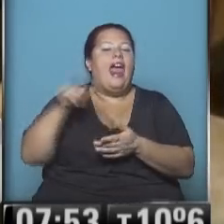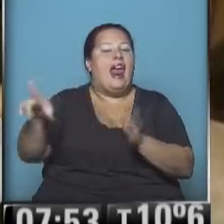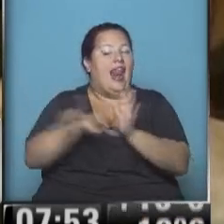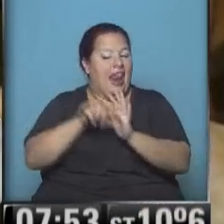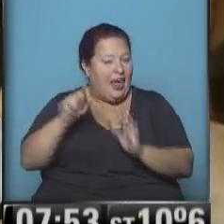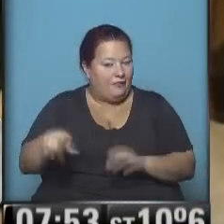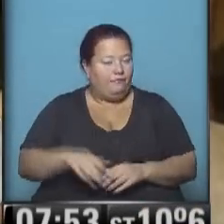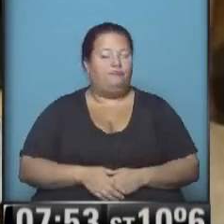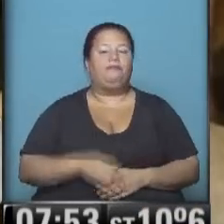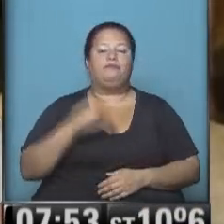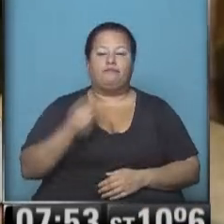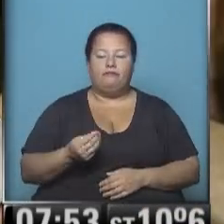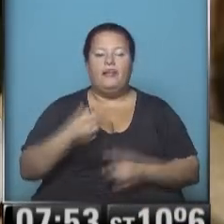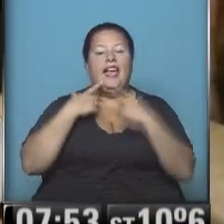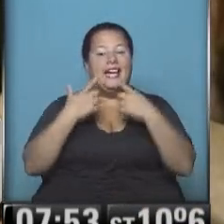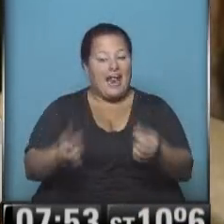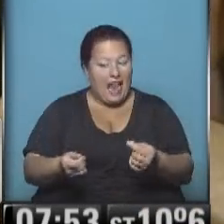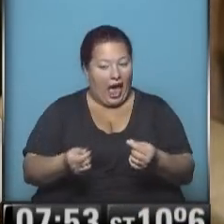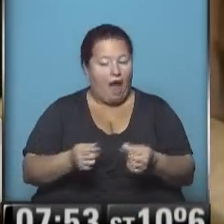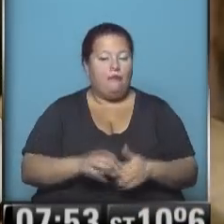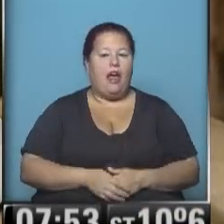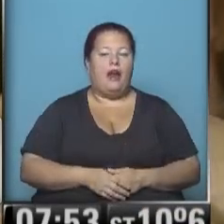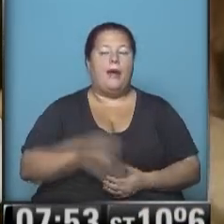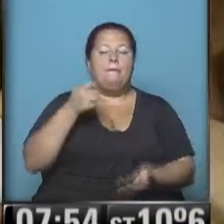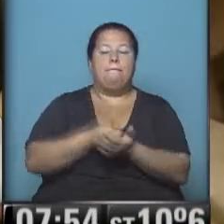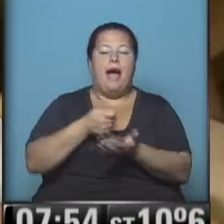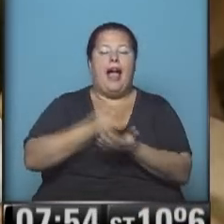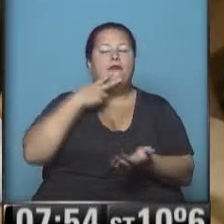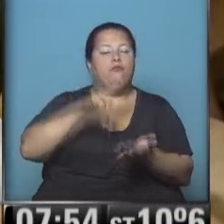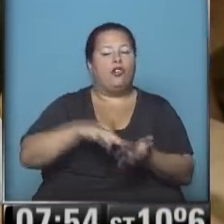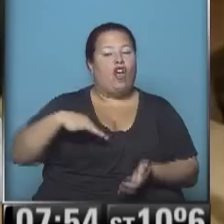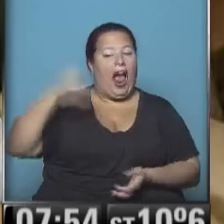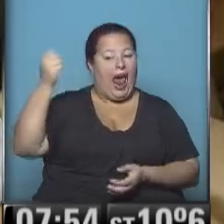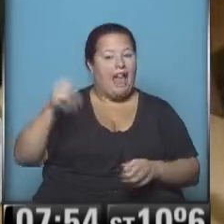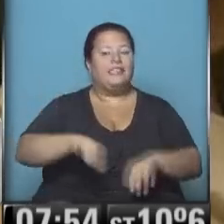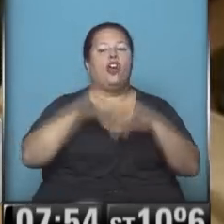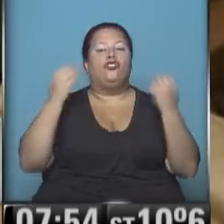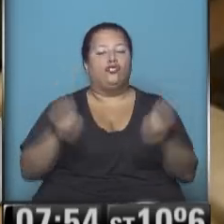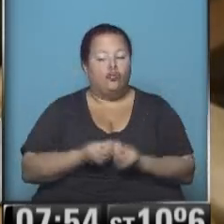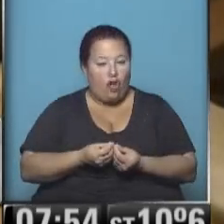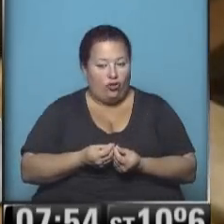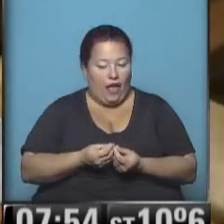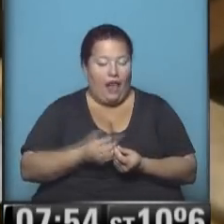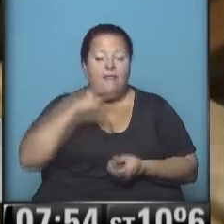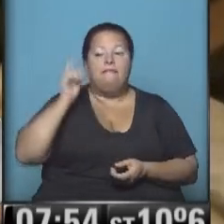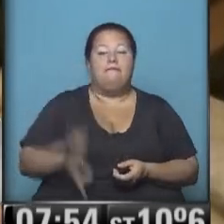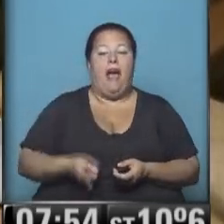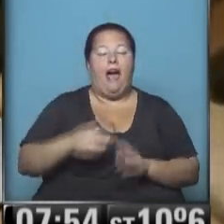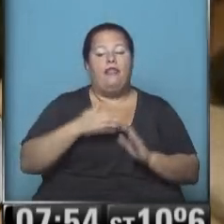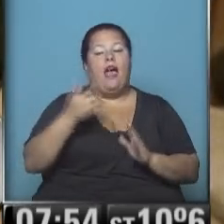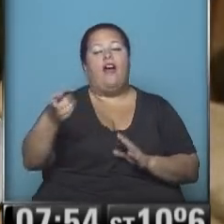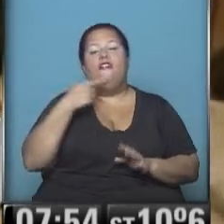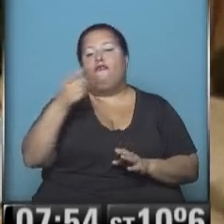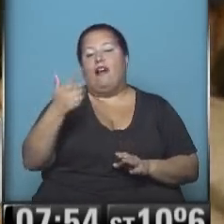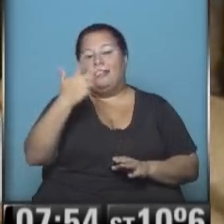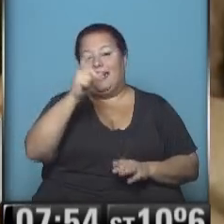normativa, es la de reclamar eventualmente el pago de impuestos a las ganancias por los montos que se determinen que haya pasado por el caso